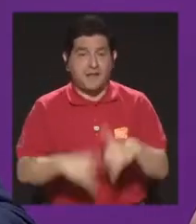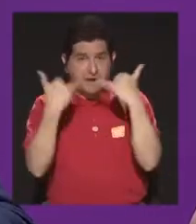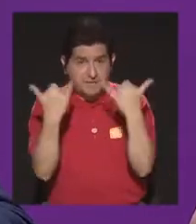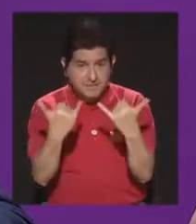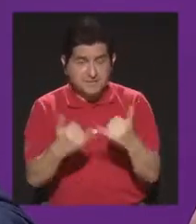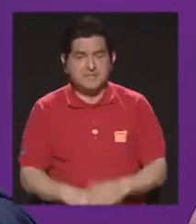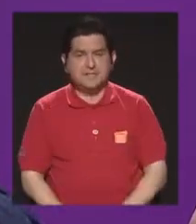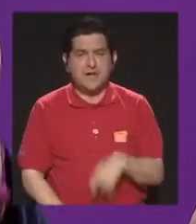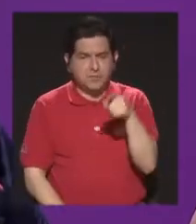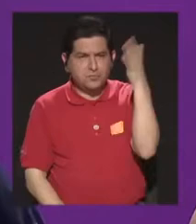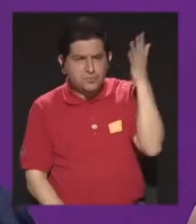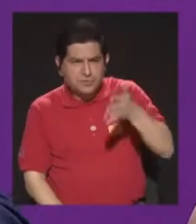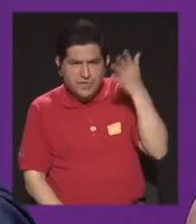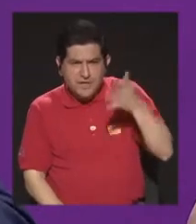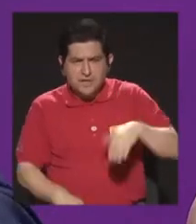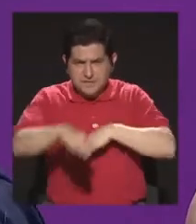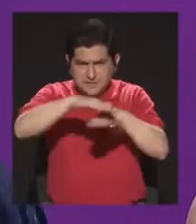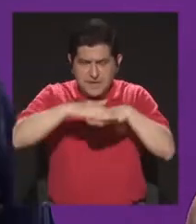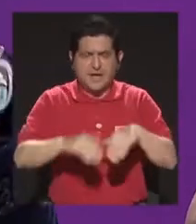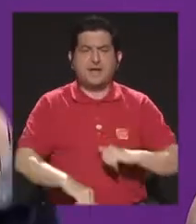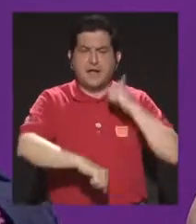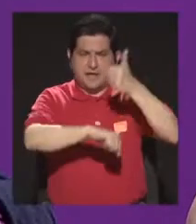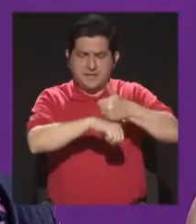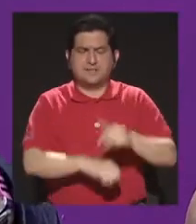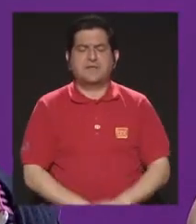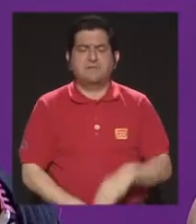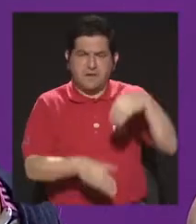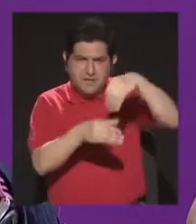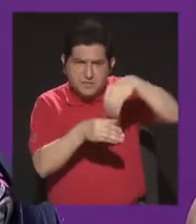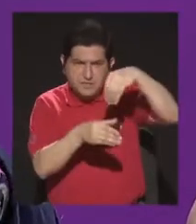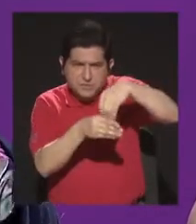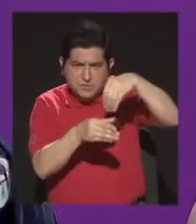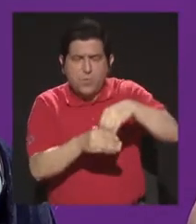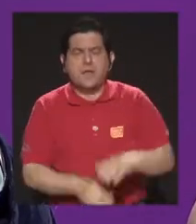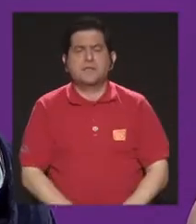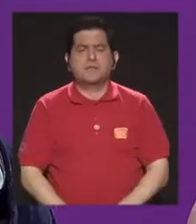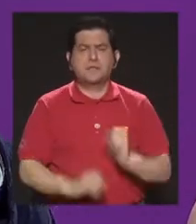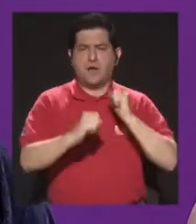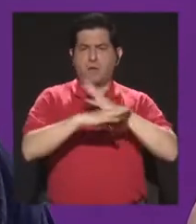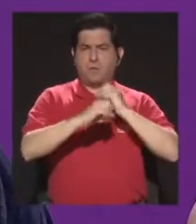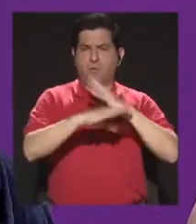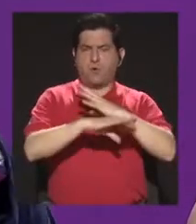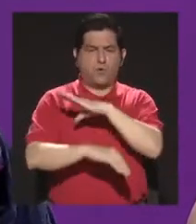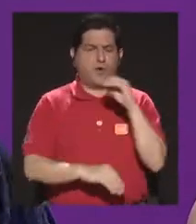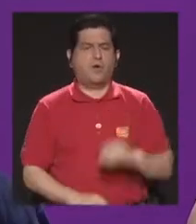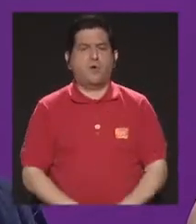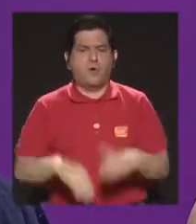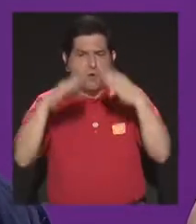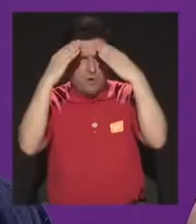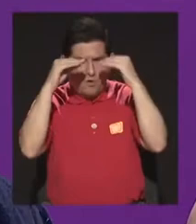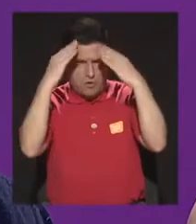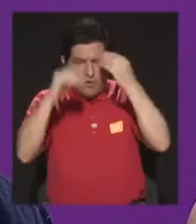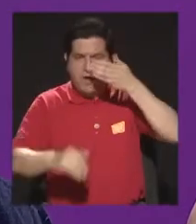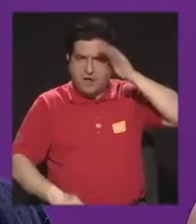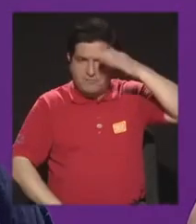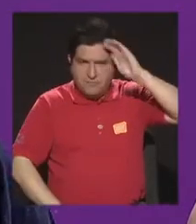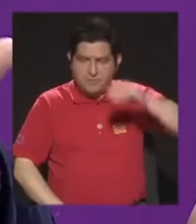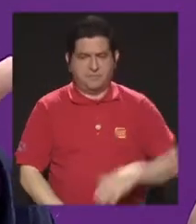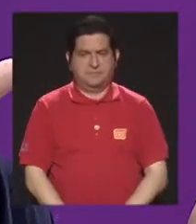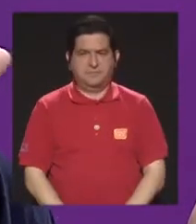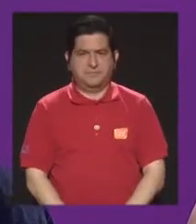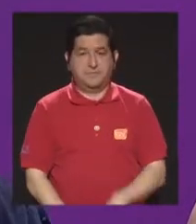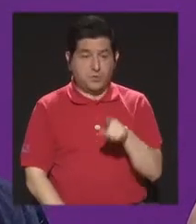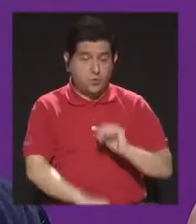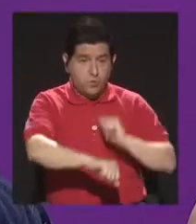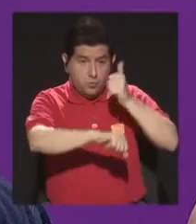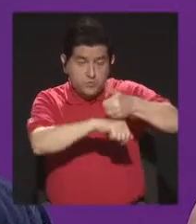baja la plataforma, se crea una cuenta con el correo electrónico o con las credenciales de Facebook. Pues